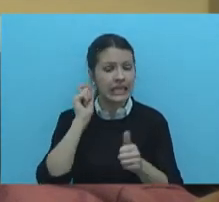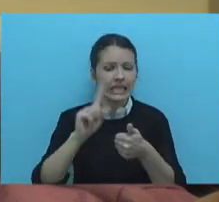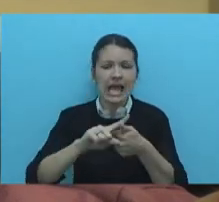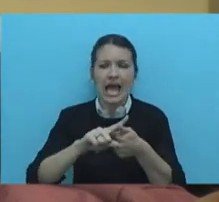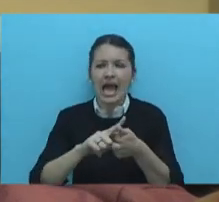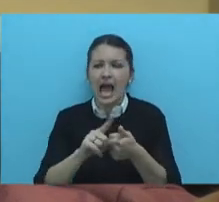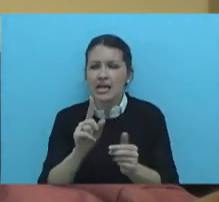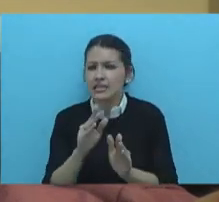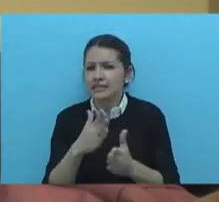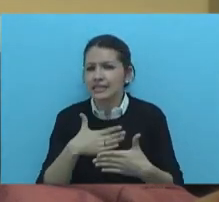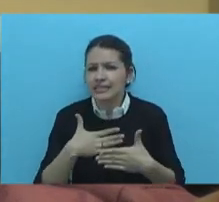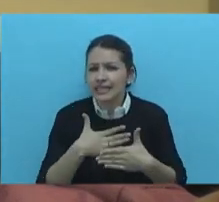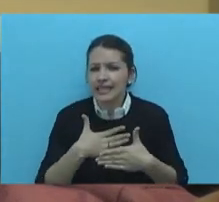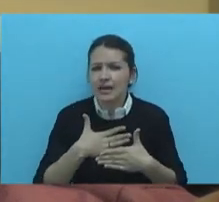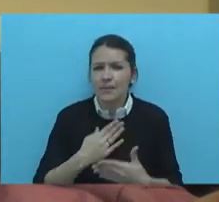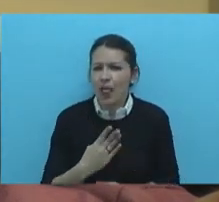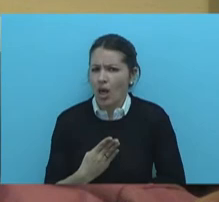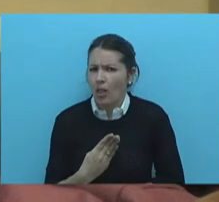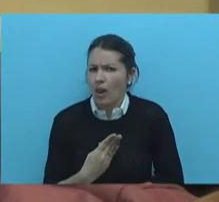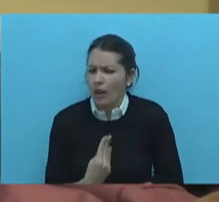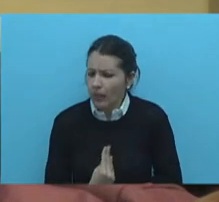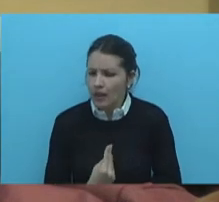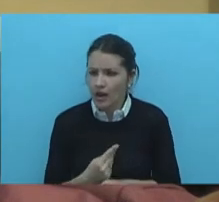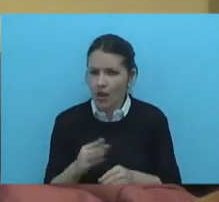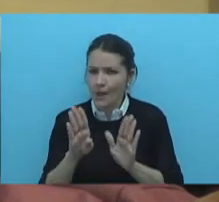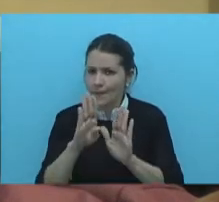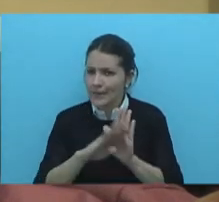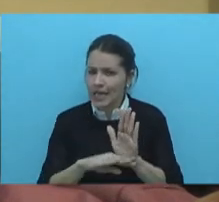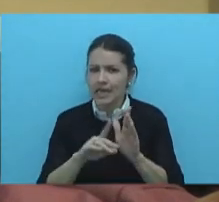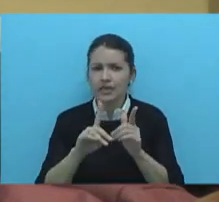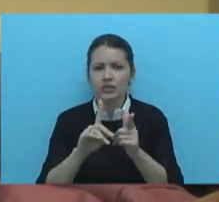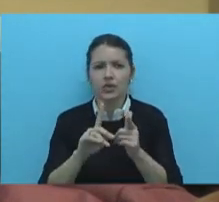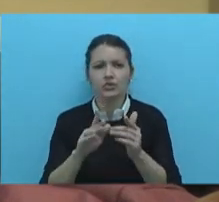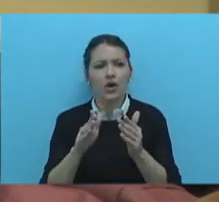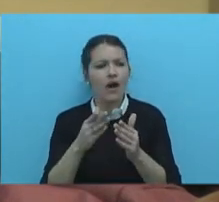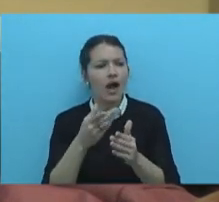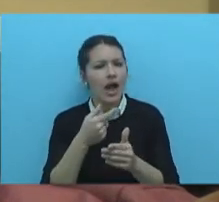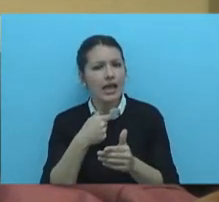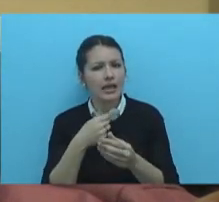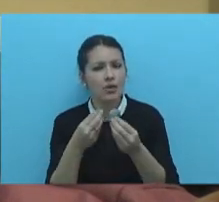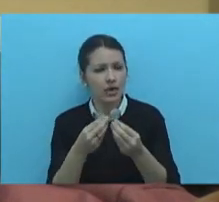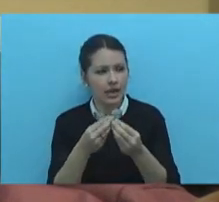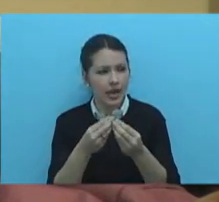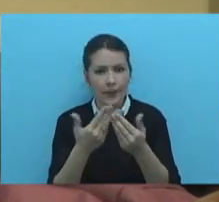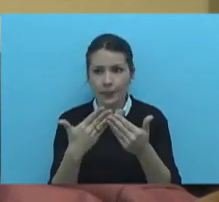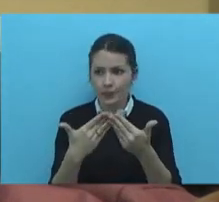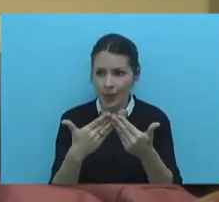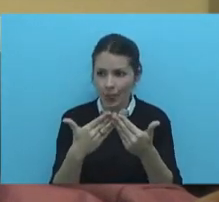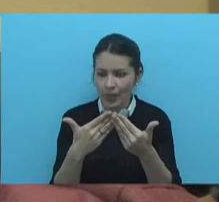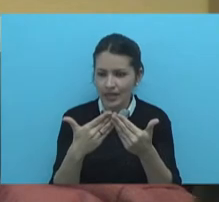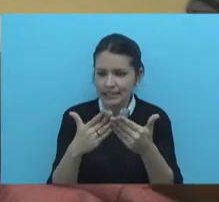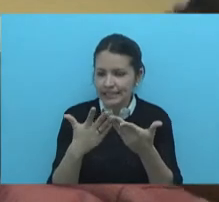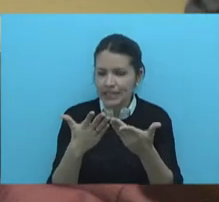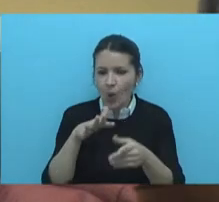para bajar la tasa de suicidios y todo eso. Nosotros queremos con esto es que es como un desahogo emocional que